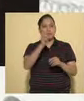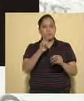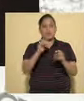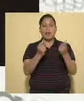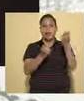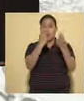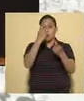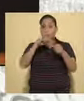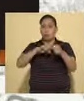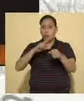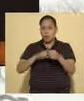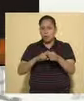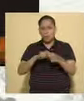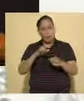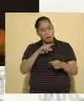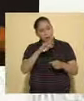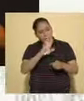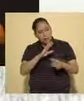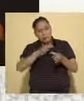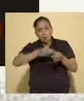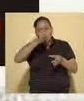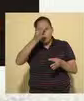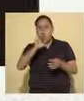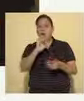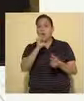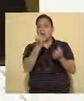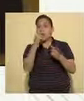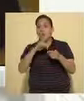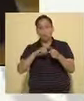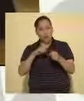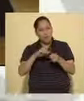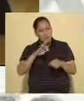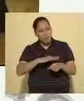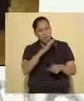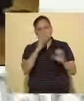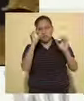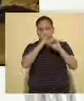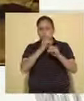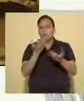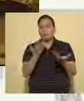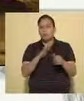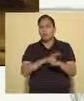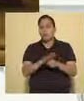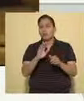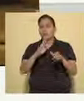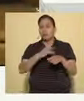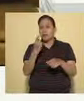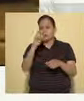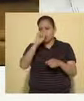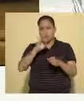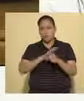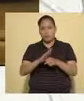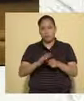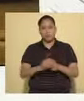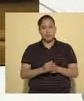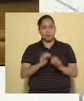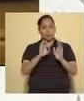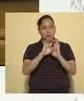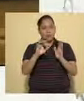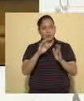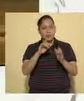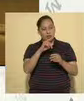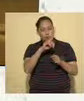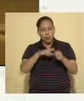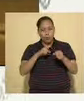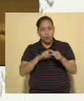algunos colores nos hacen vernos más delgados, algunos colores nos hacen vernos más oscuros. ¿Qué sugieres? Por ilusión óptica,